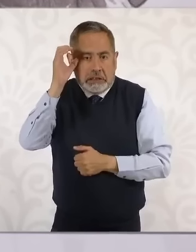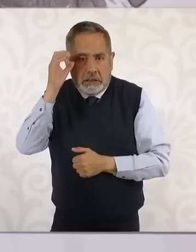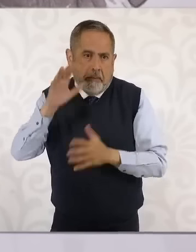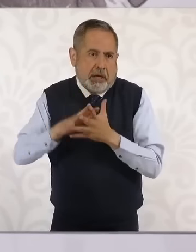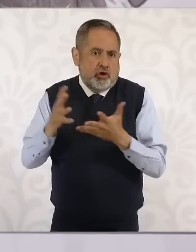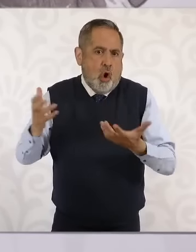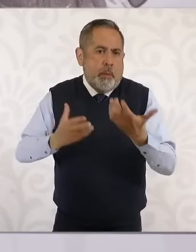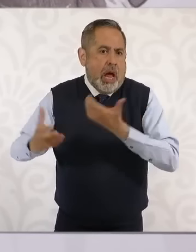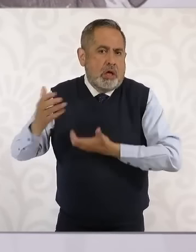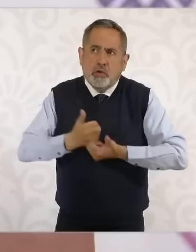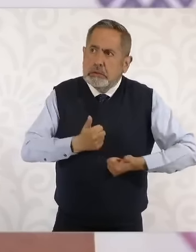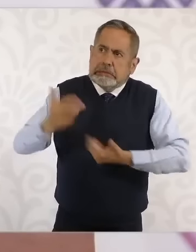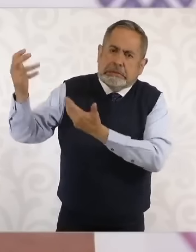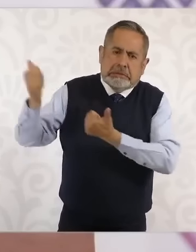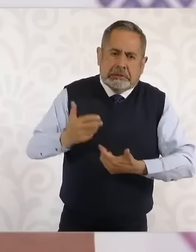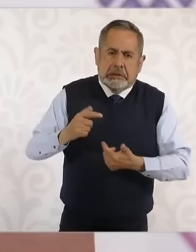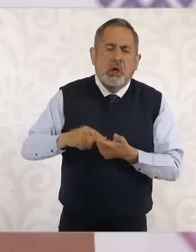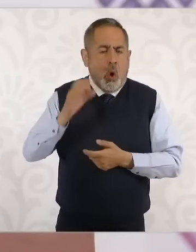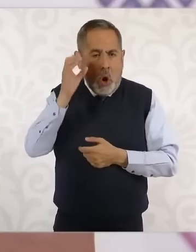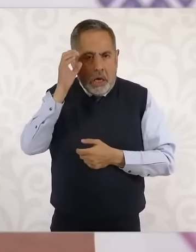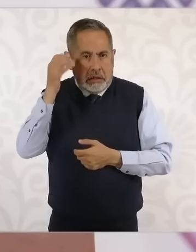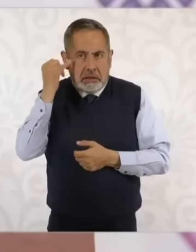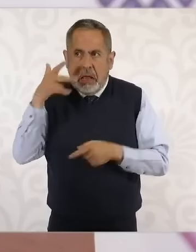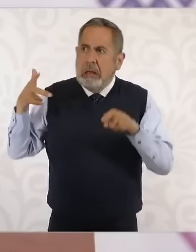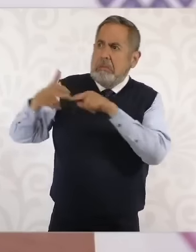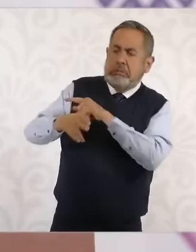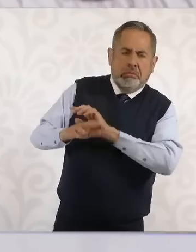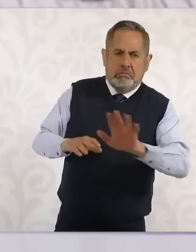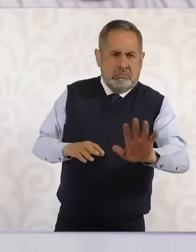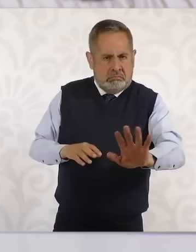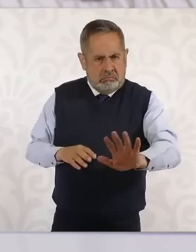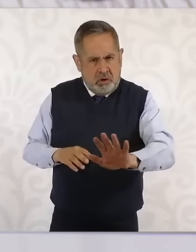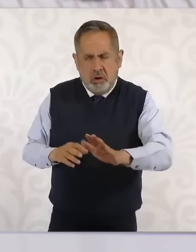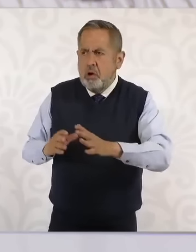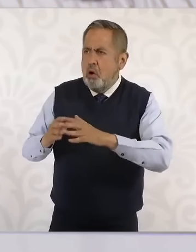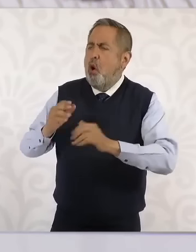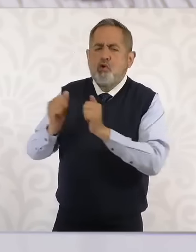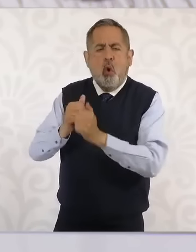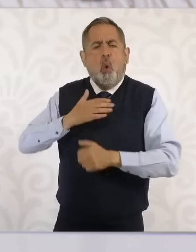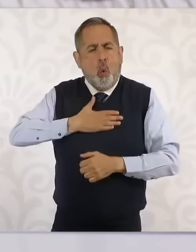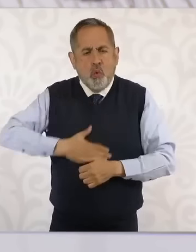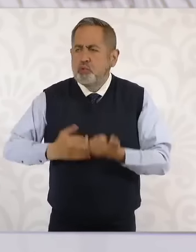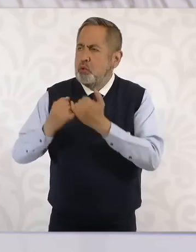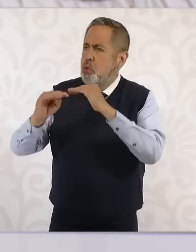muy amplio con China y no deseamos cerrarlo, sino sencillamente que sea un comercio justo.